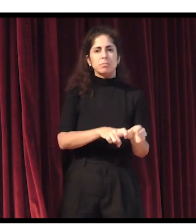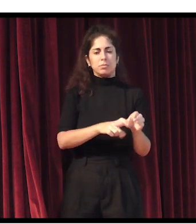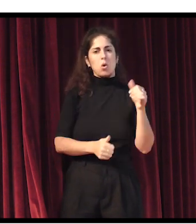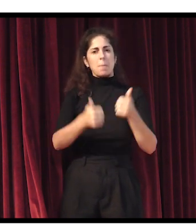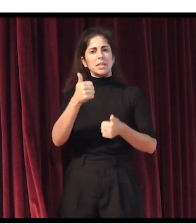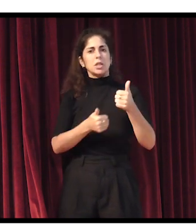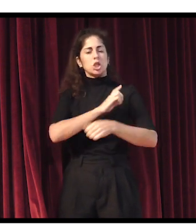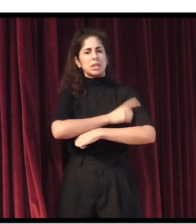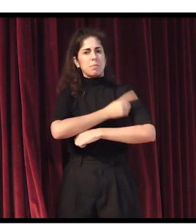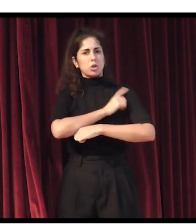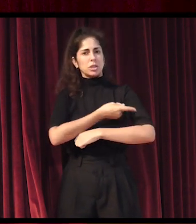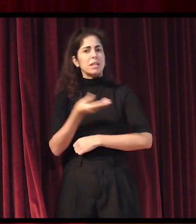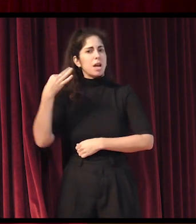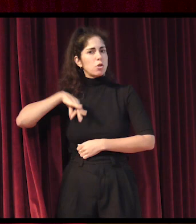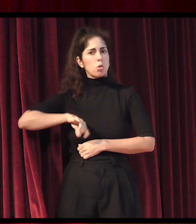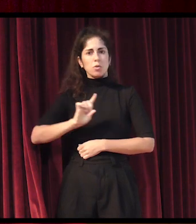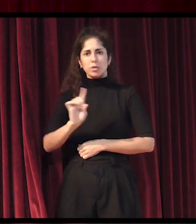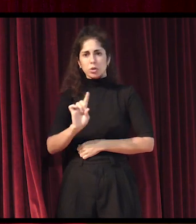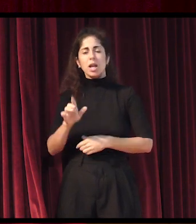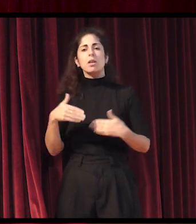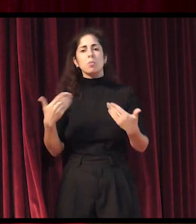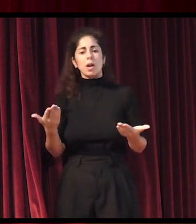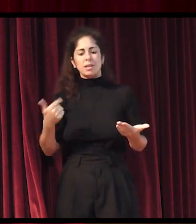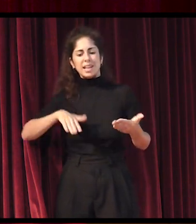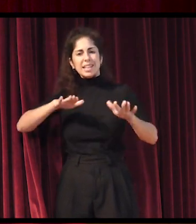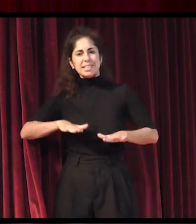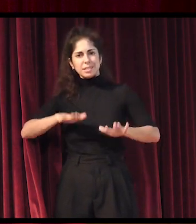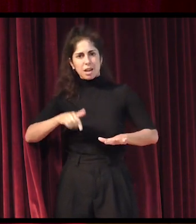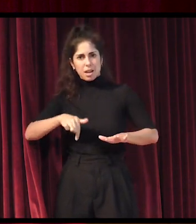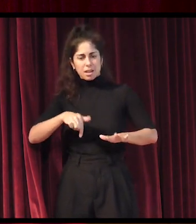profesional es encontrarse legalmente en España.